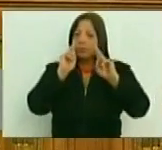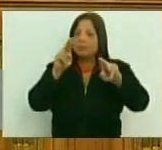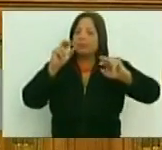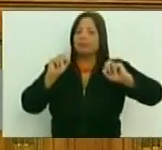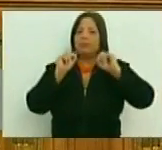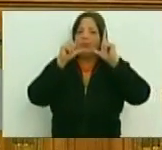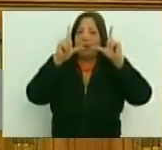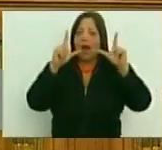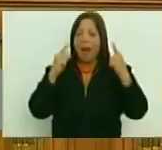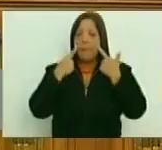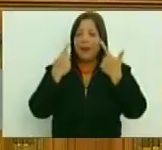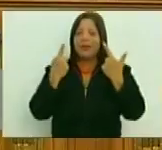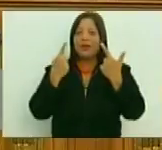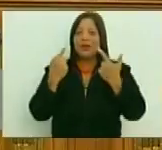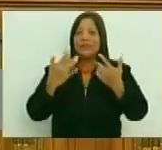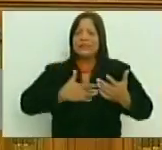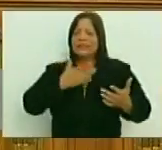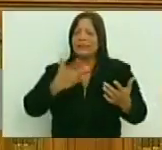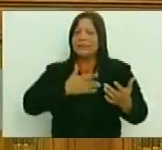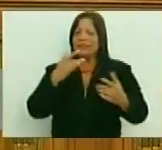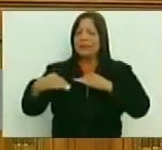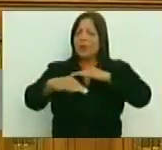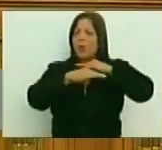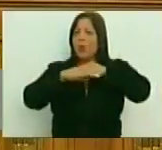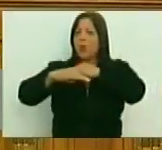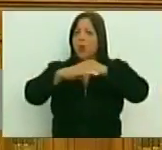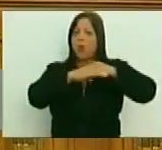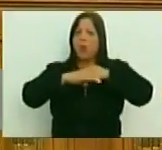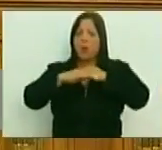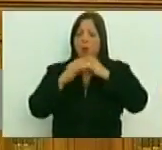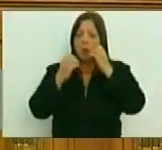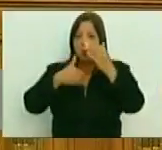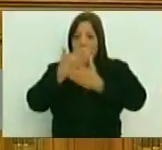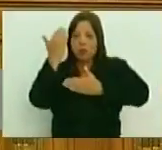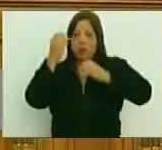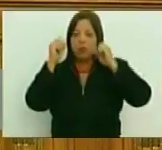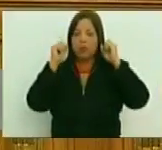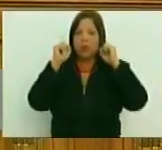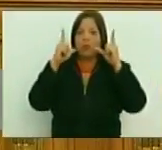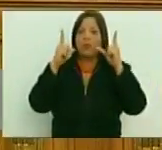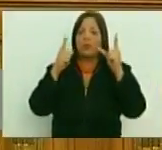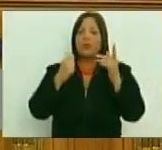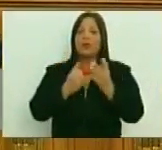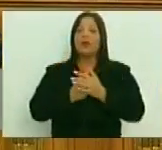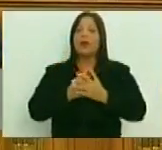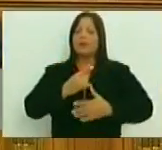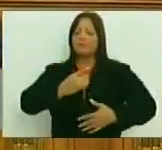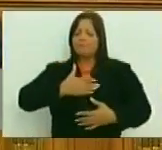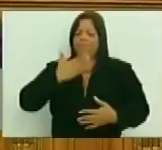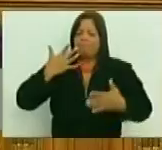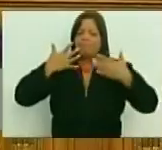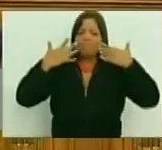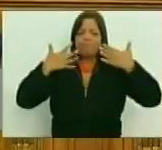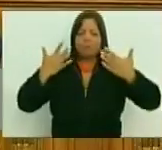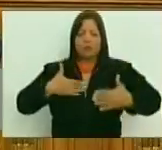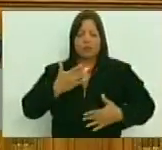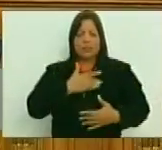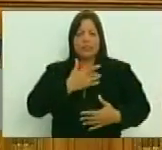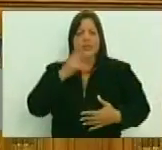aparición de un sentimiento común, de una novedad, el orgullo de ser